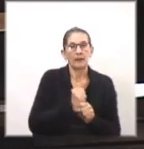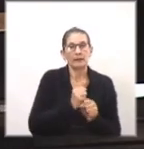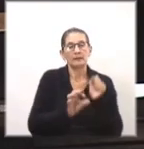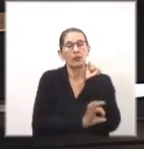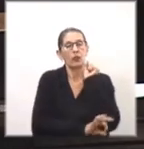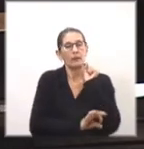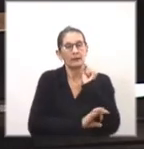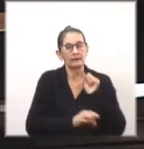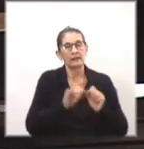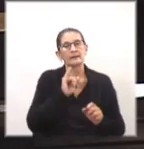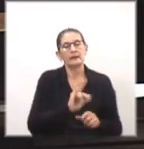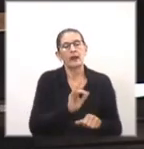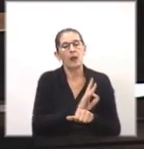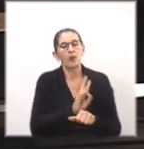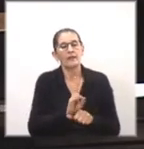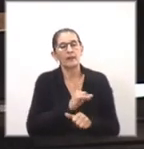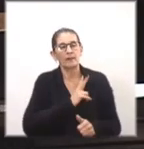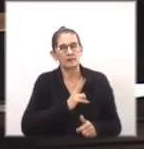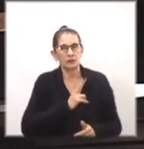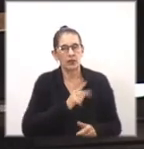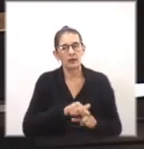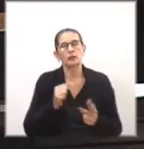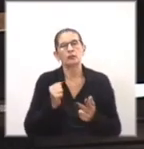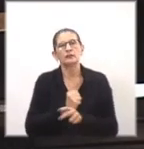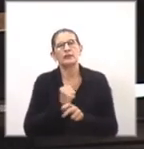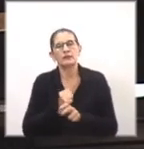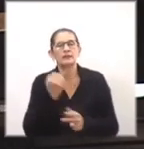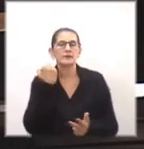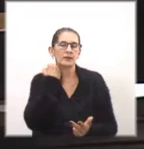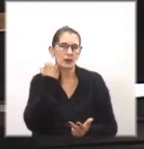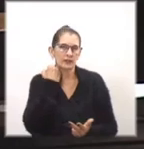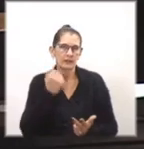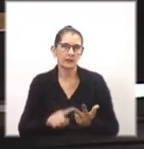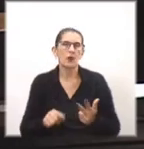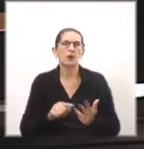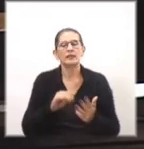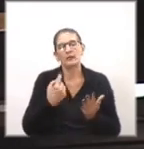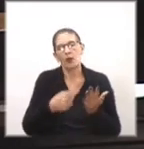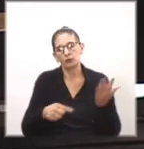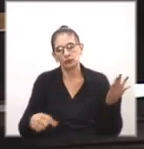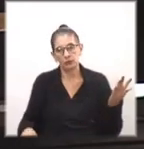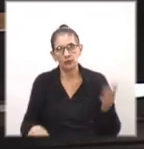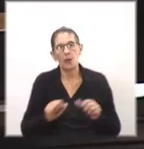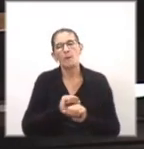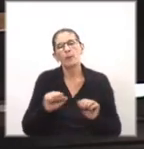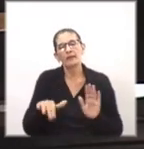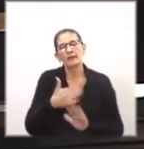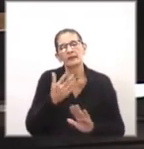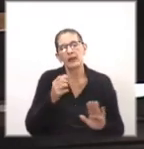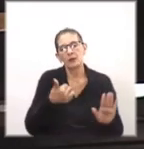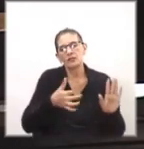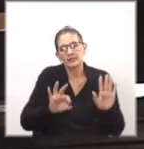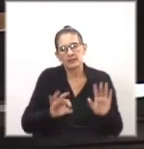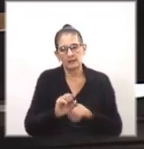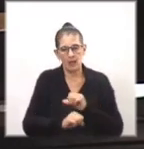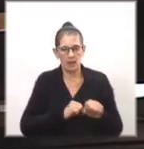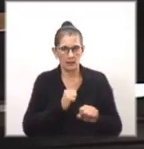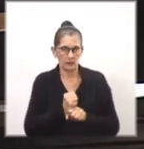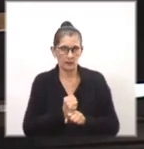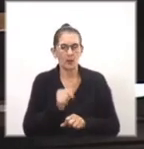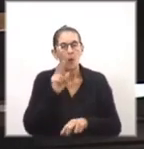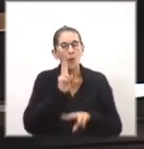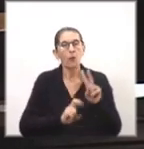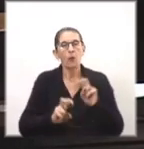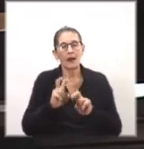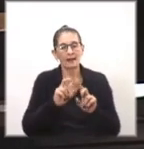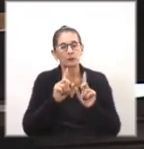domésticas, que las cuidadoras personales, que los trabajadores de los frigoríficos, entre otros, puedan retirarse a los 60 años de edad. Buscaremos también